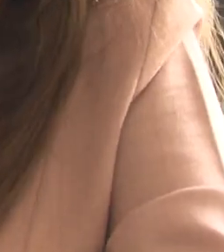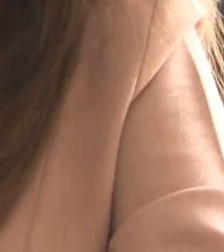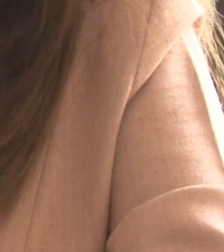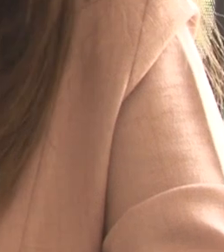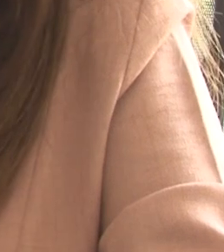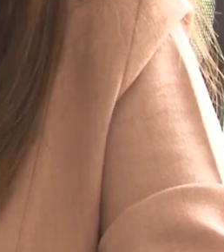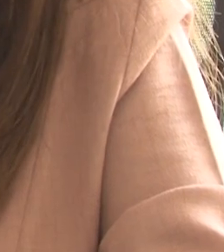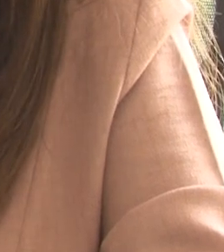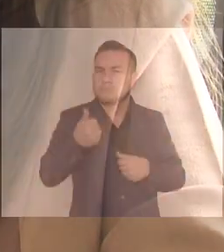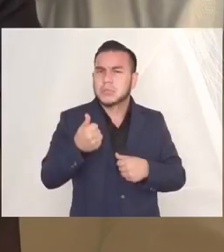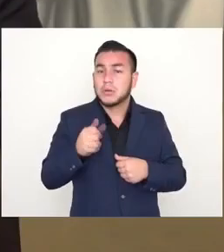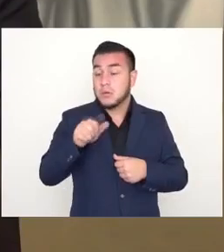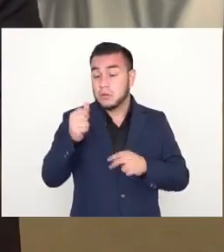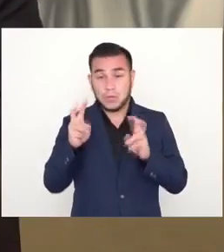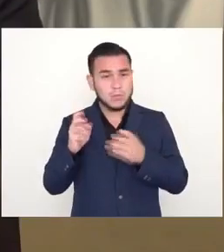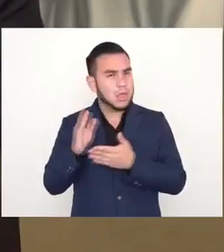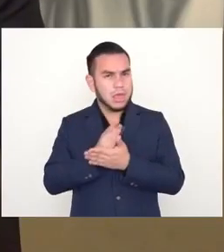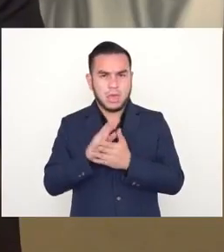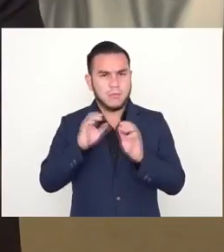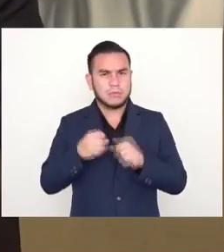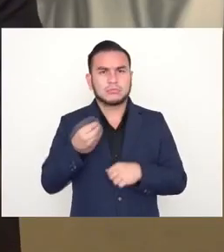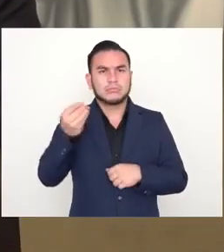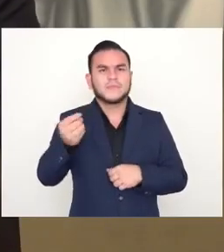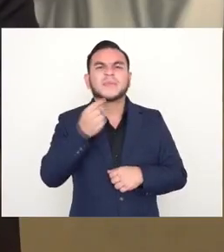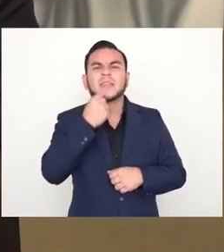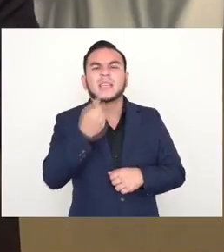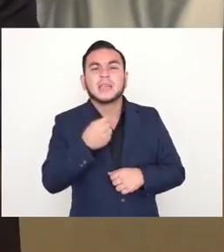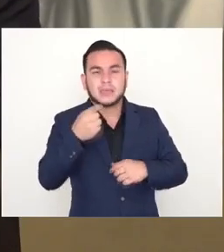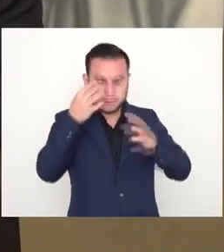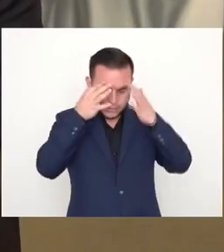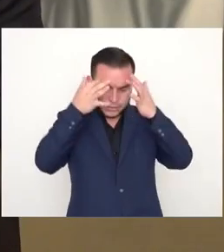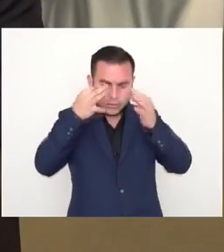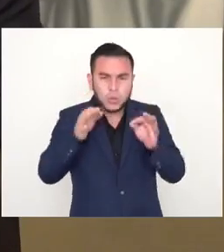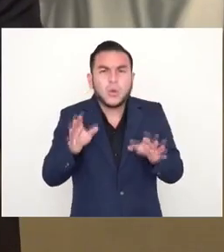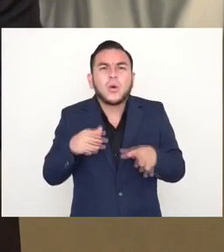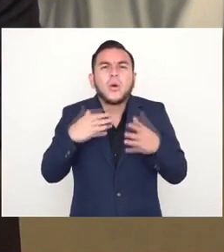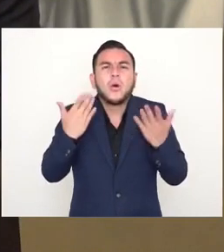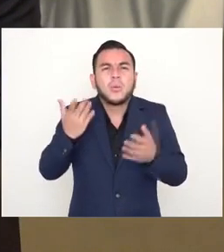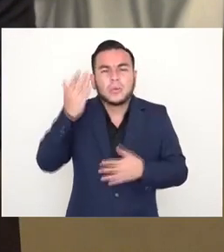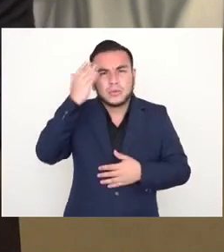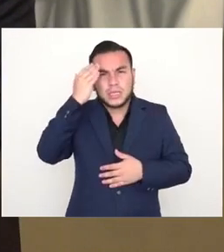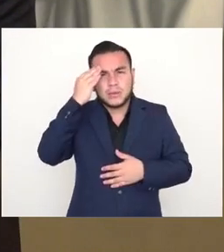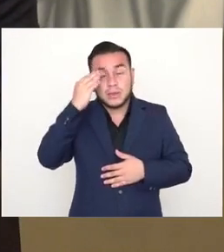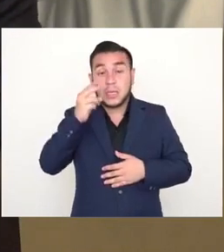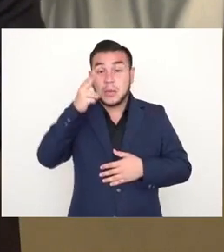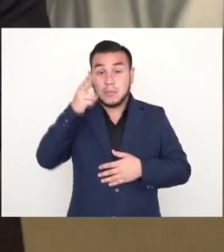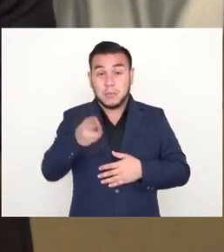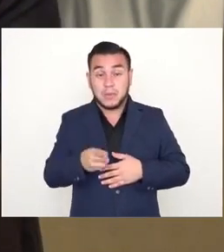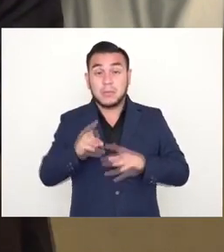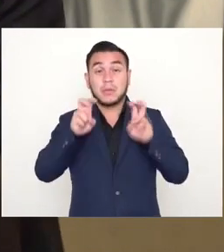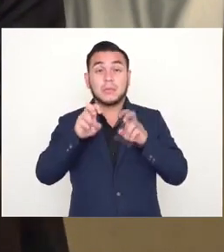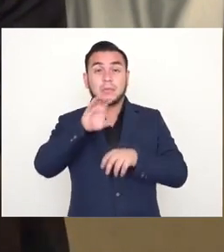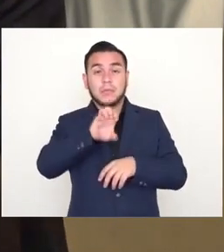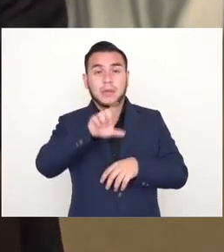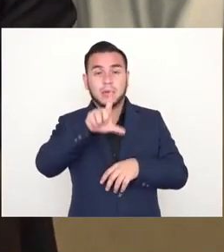órdenes que se dieron otros temas que el presidente abordó en la cadena nacional fue el de la exigencia de